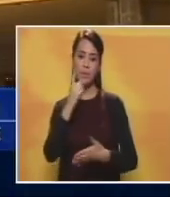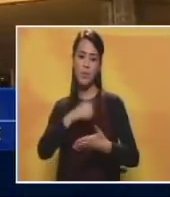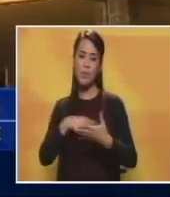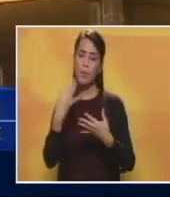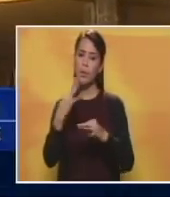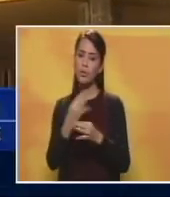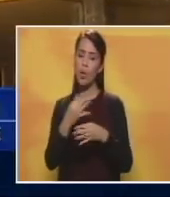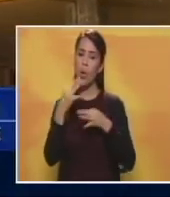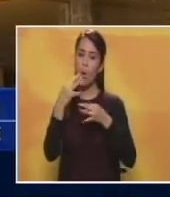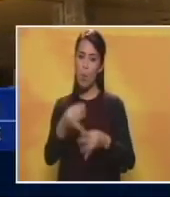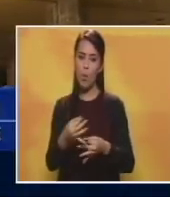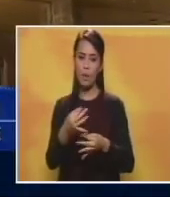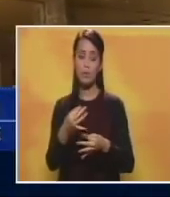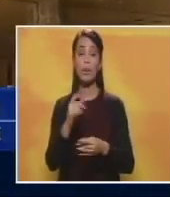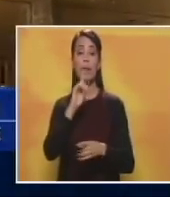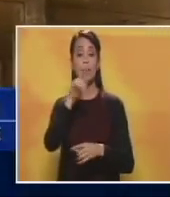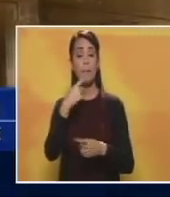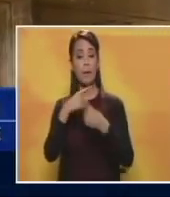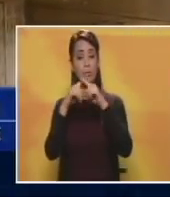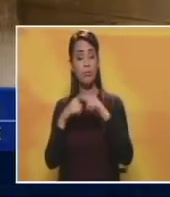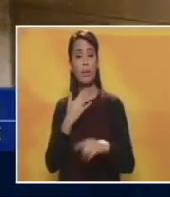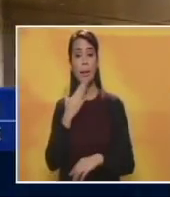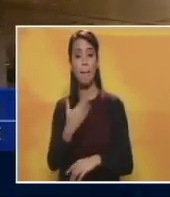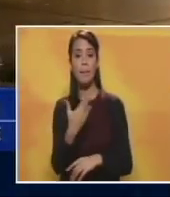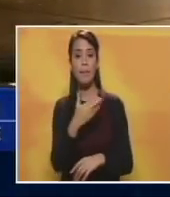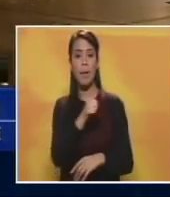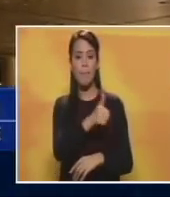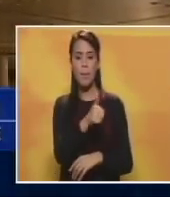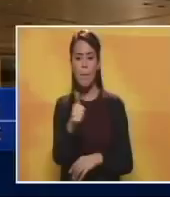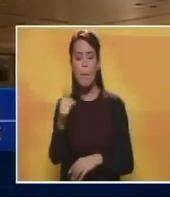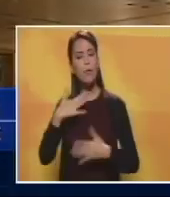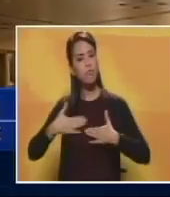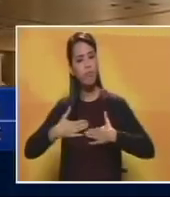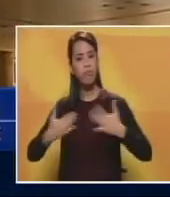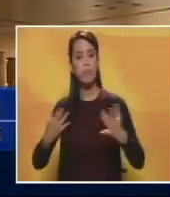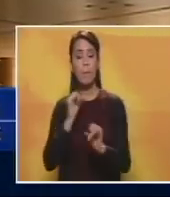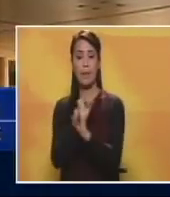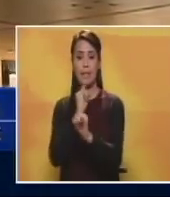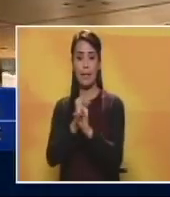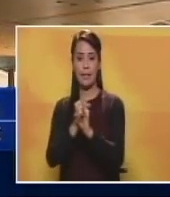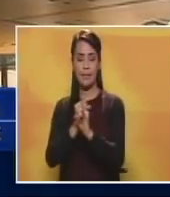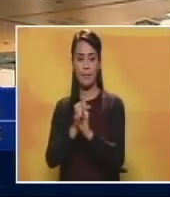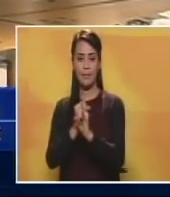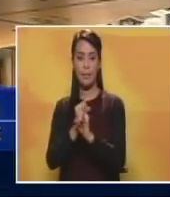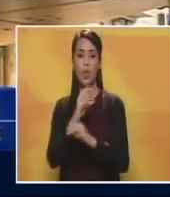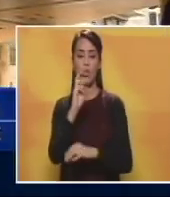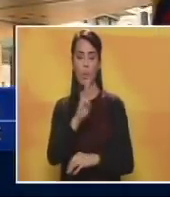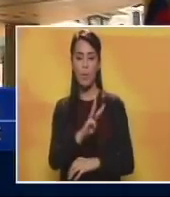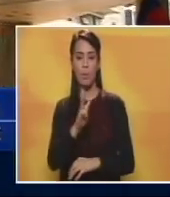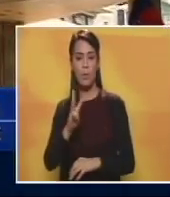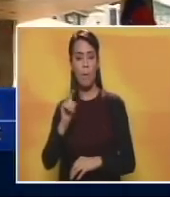de rúbricas, así como la cantidad exigida por cada entidad, están disponibles en la página web